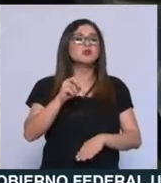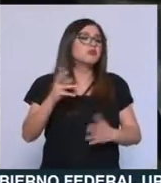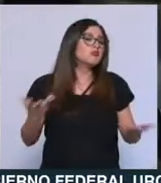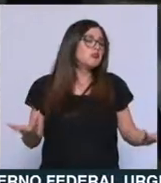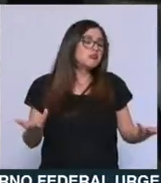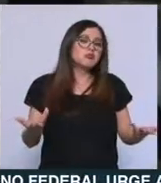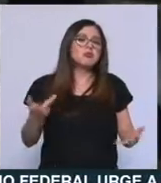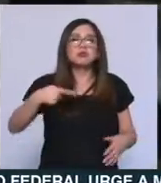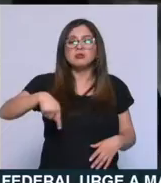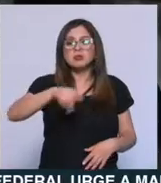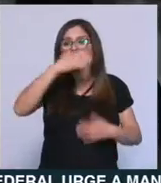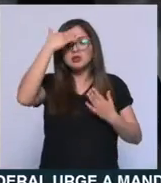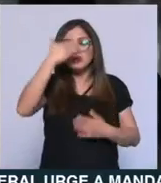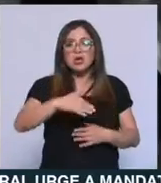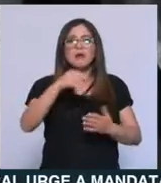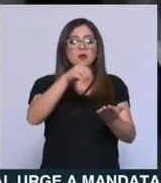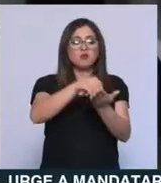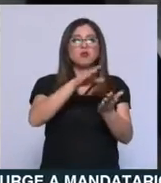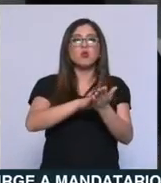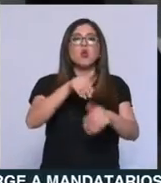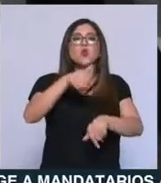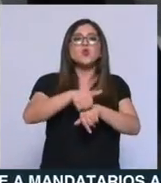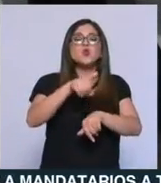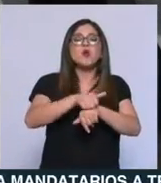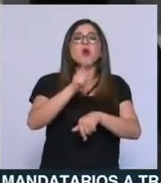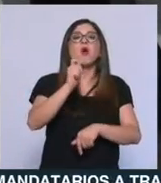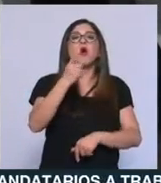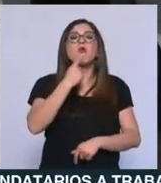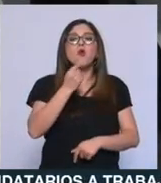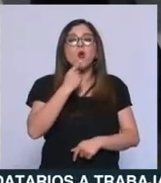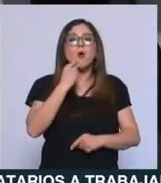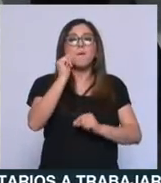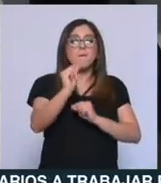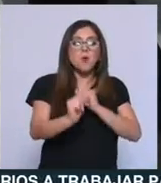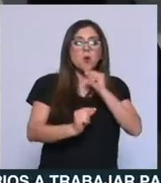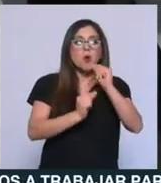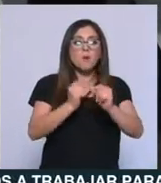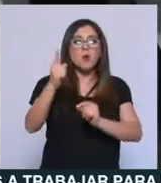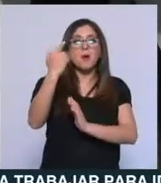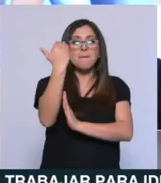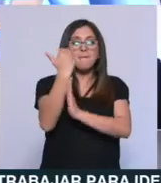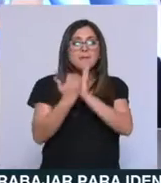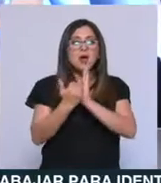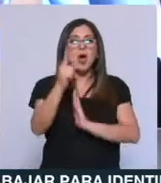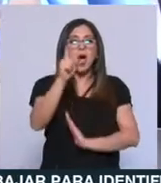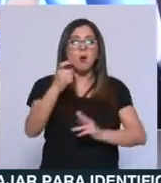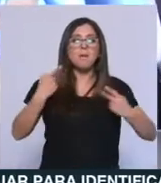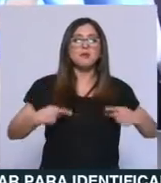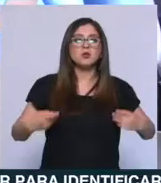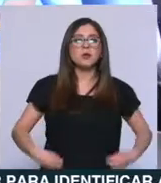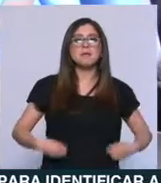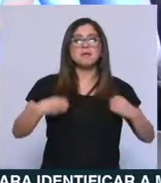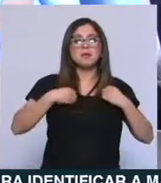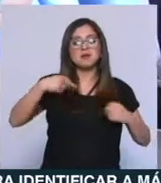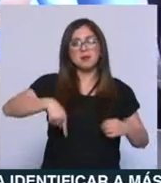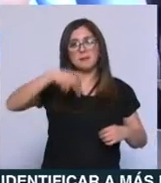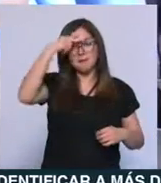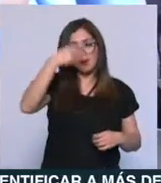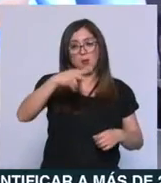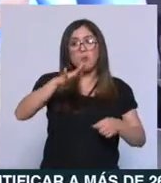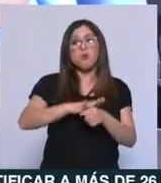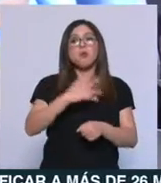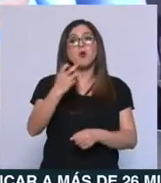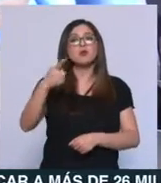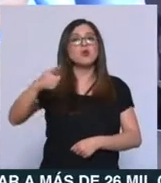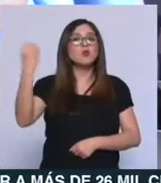verdad, estamos destinados a números rojos, estamos destinados a cada vez darle menos agua a los mexicanos. Por eso se realizan foros como el